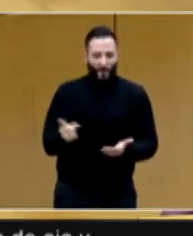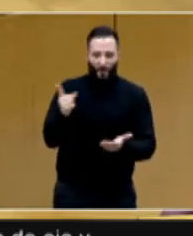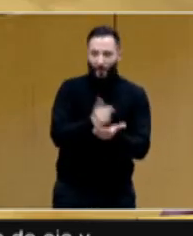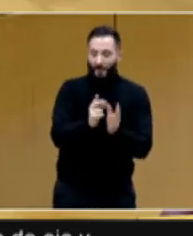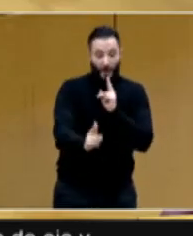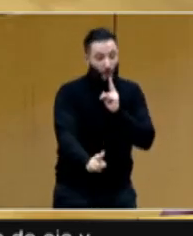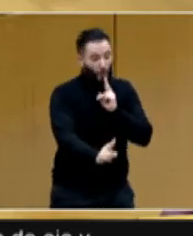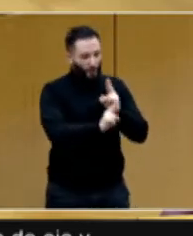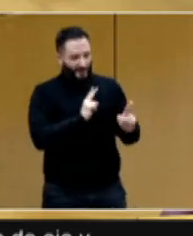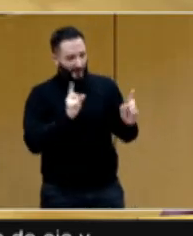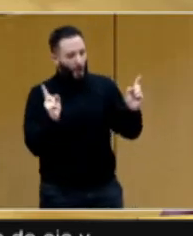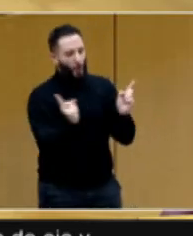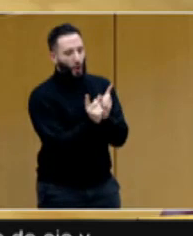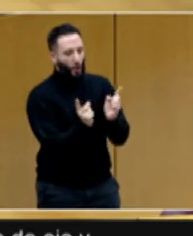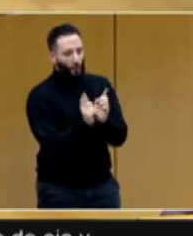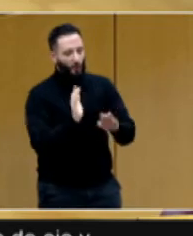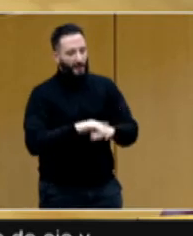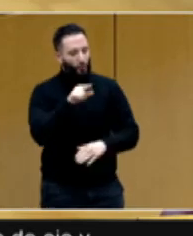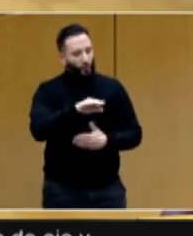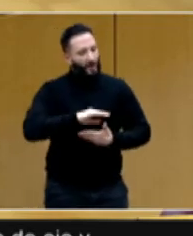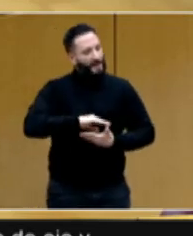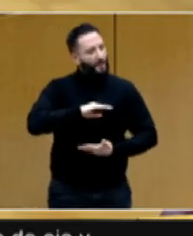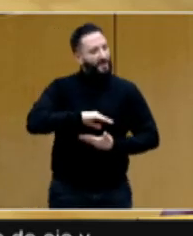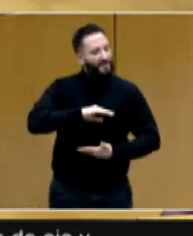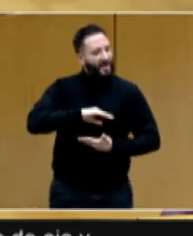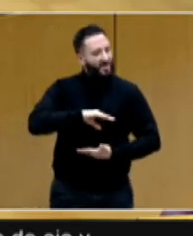brevemente con tu capacidad de opositora